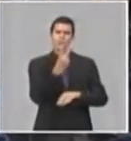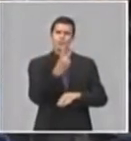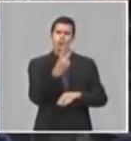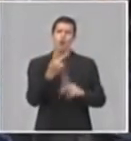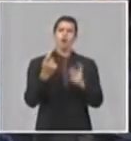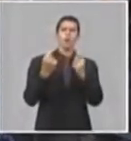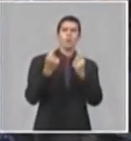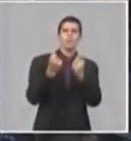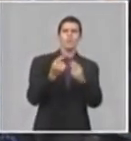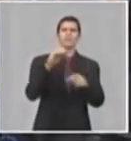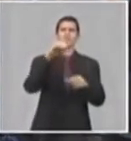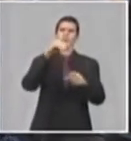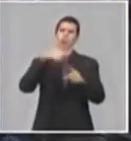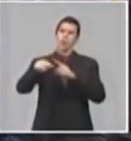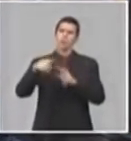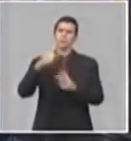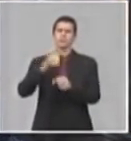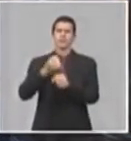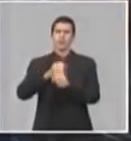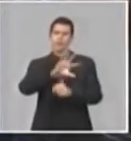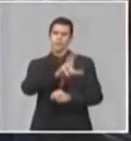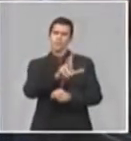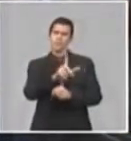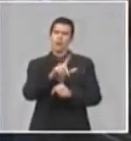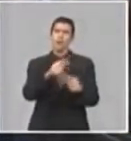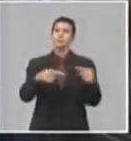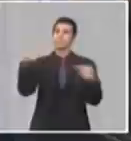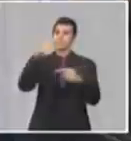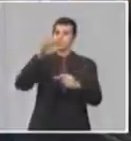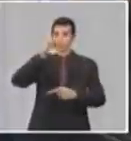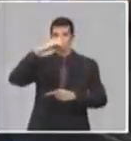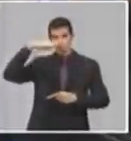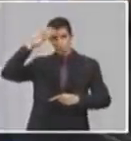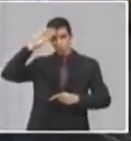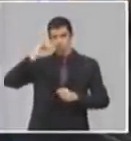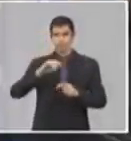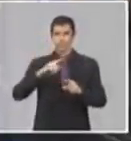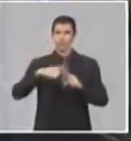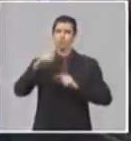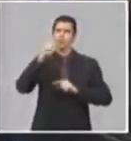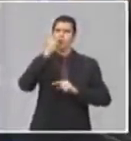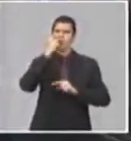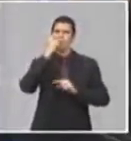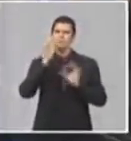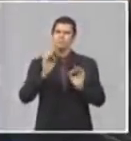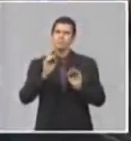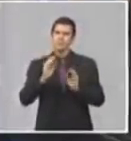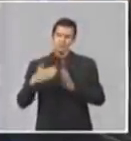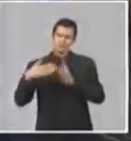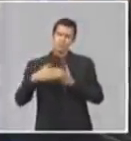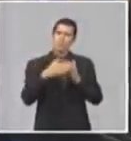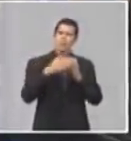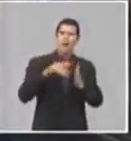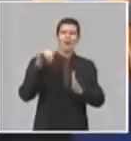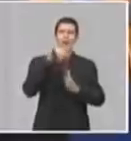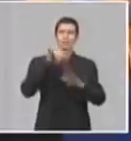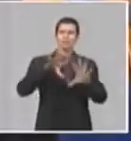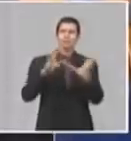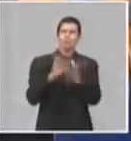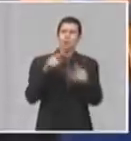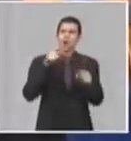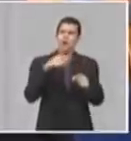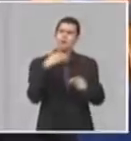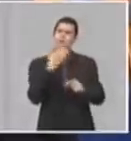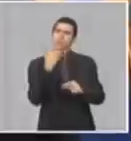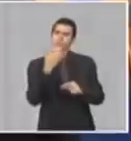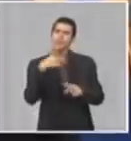del Banco Central de Cuba, el jefe de la Aduana General de la República y también representantes del Comité Central del